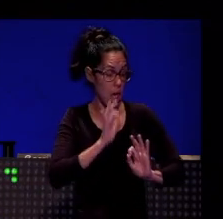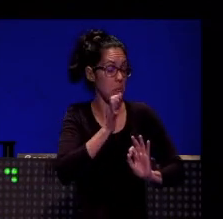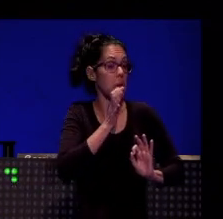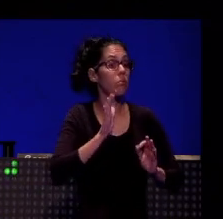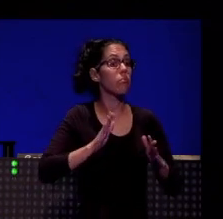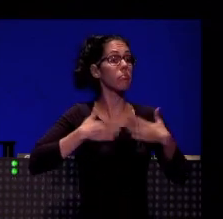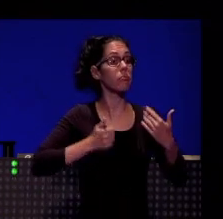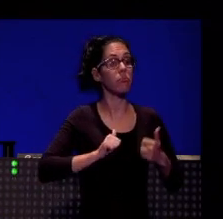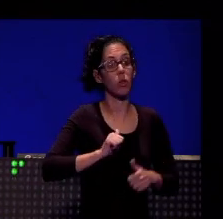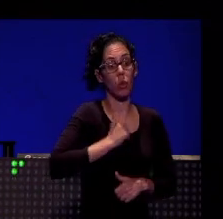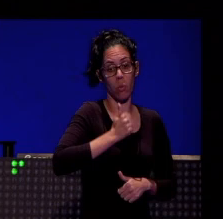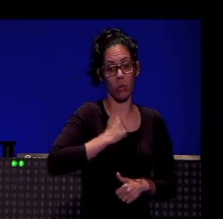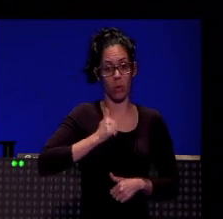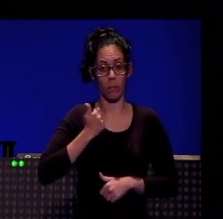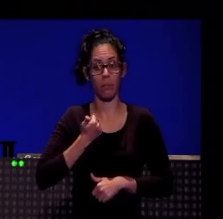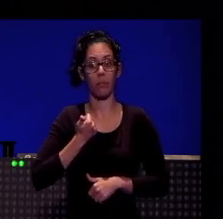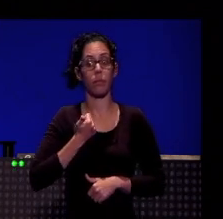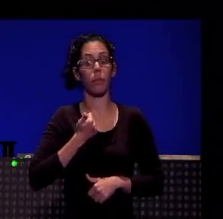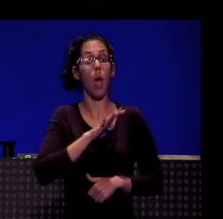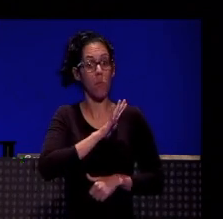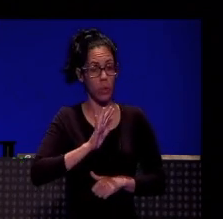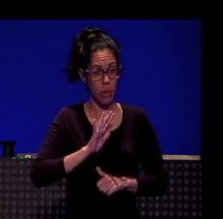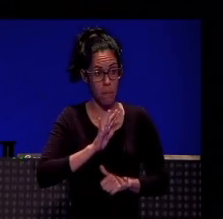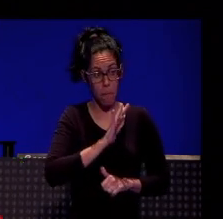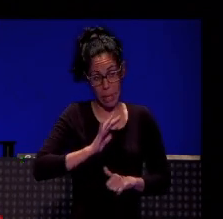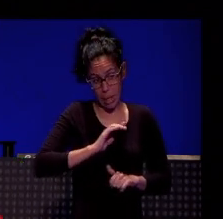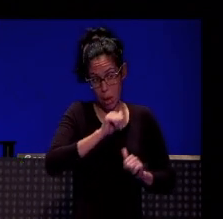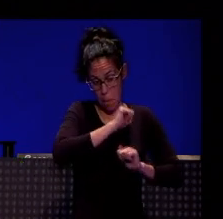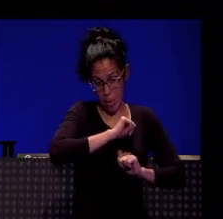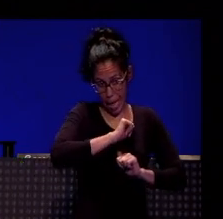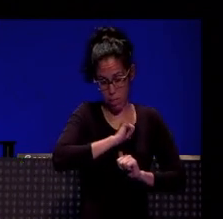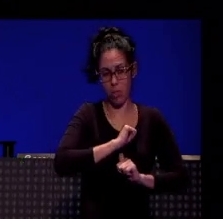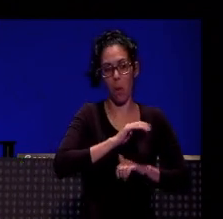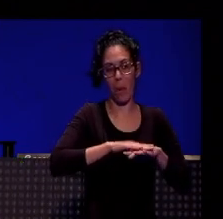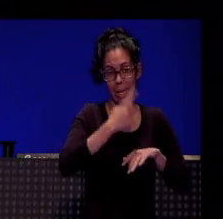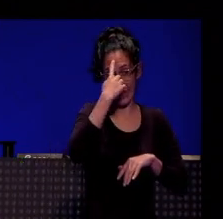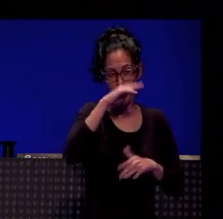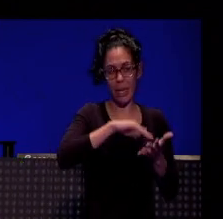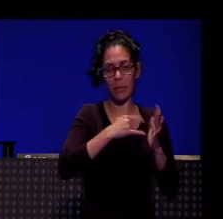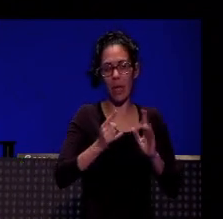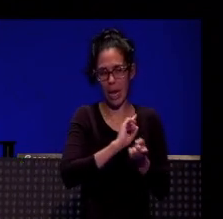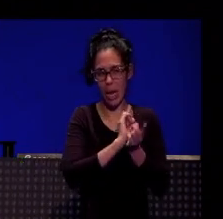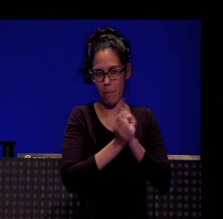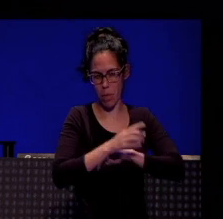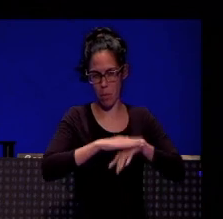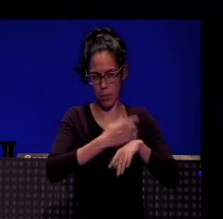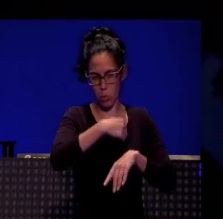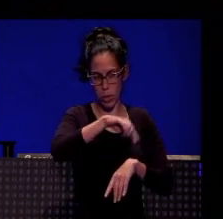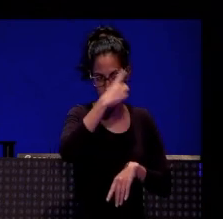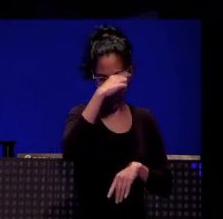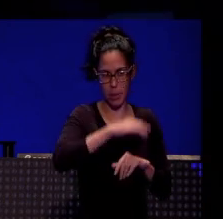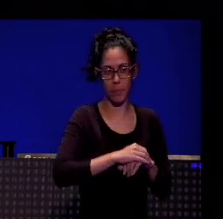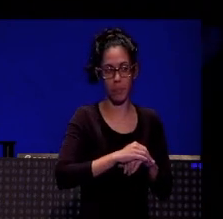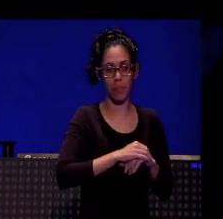el camino que por cierto mientras que estaba esperando para que veáis cómo han cambiado las tecnologías que luego llegaremos me ha llegado